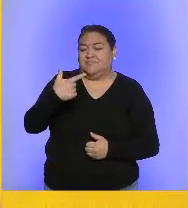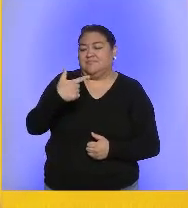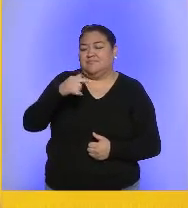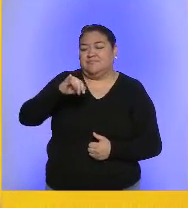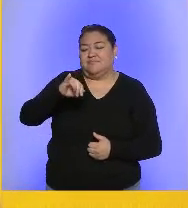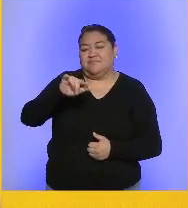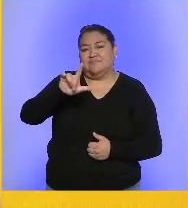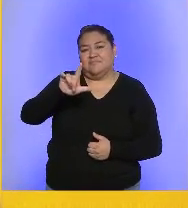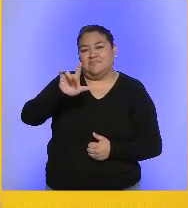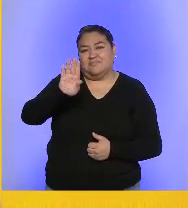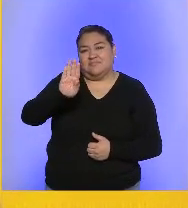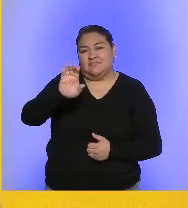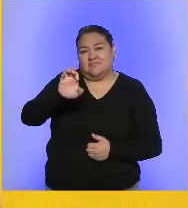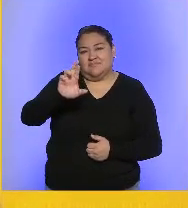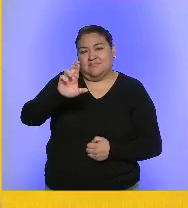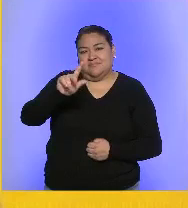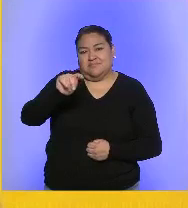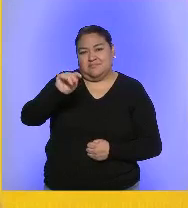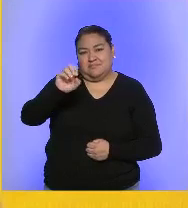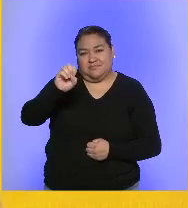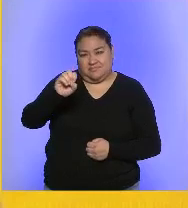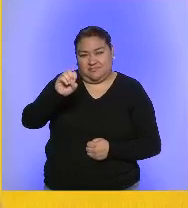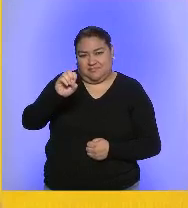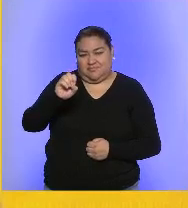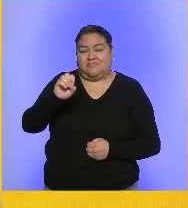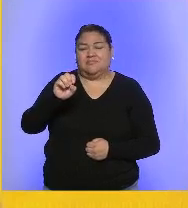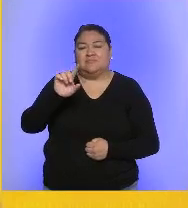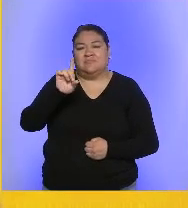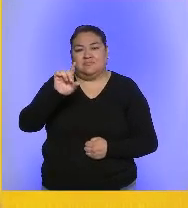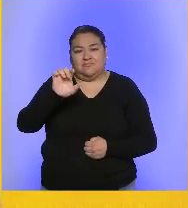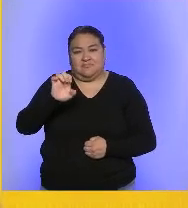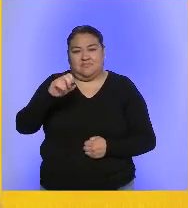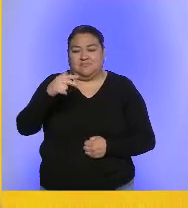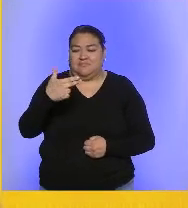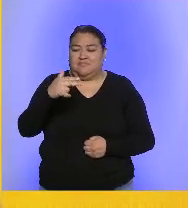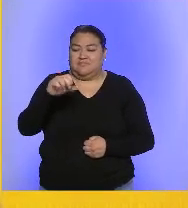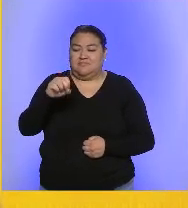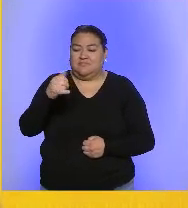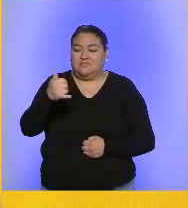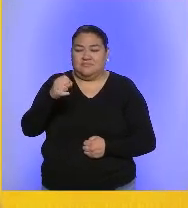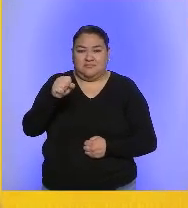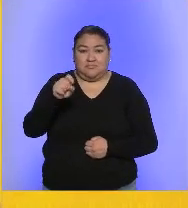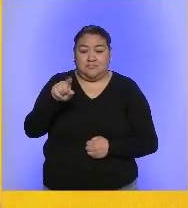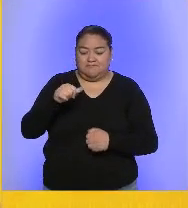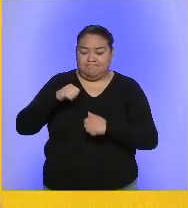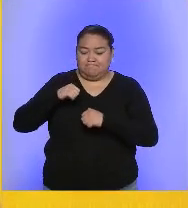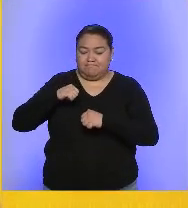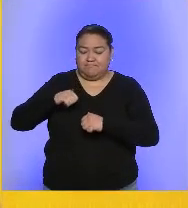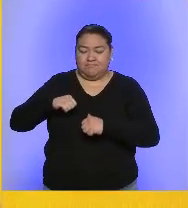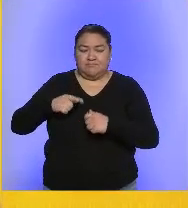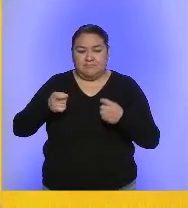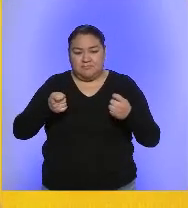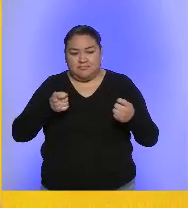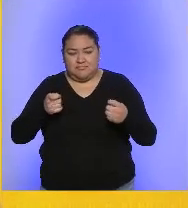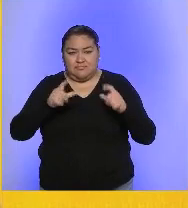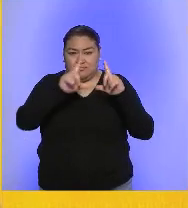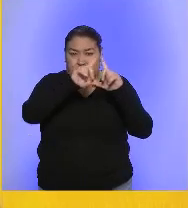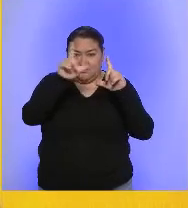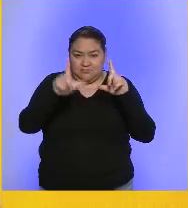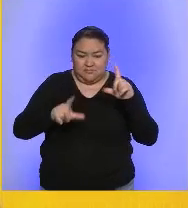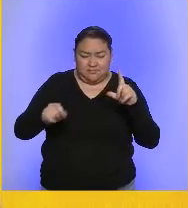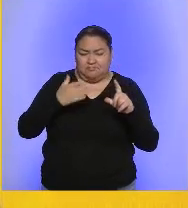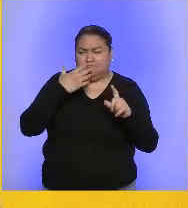espléndido, no solo al frente de esta institución, sino a nivel nacional, no solo divulgando el conocimiento,